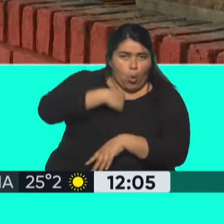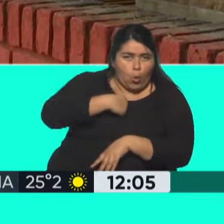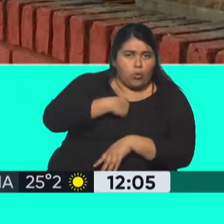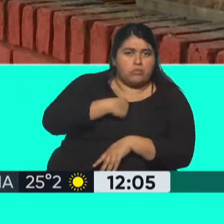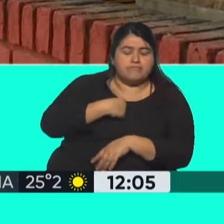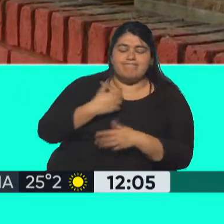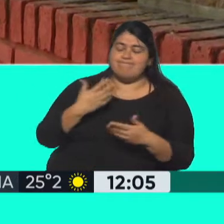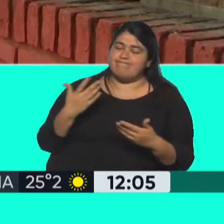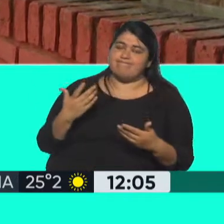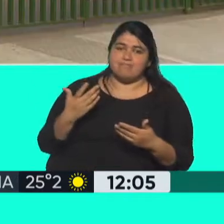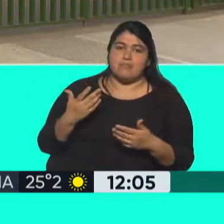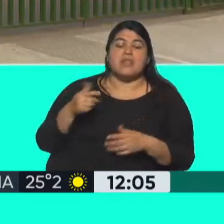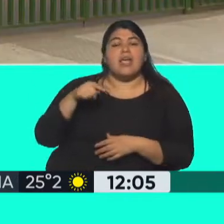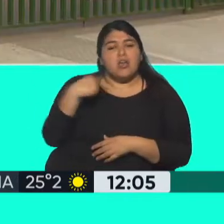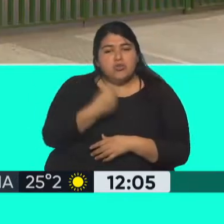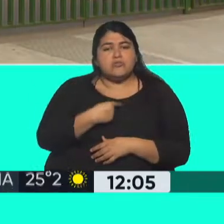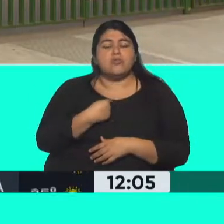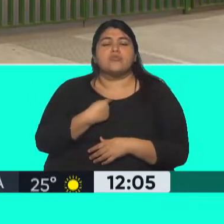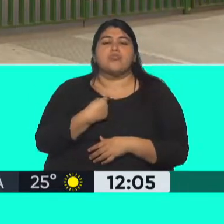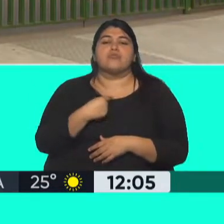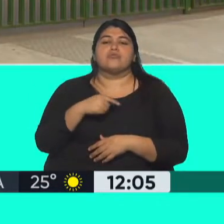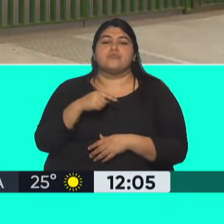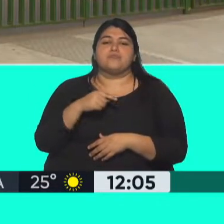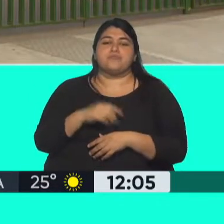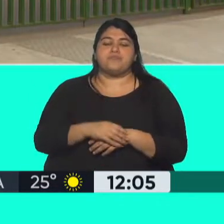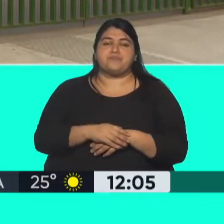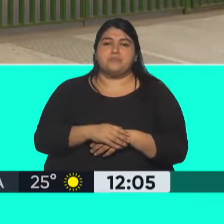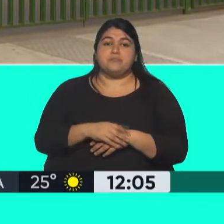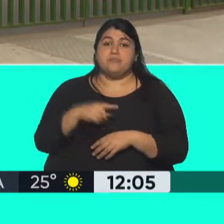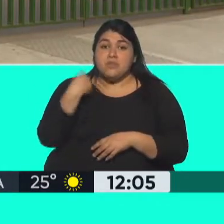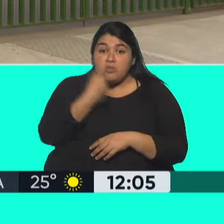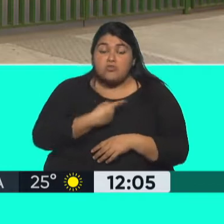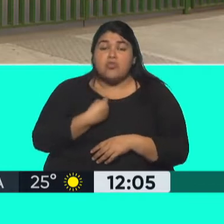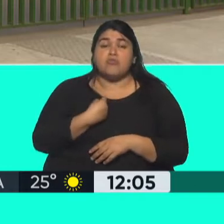actualidad. Nosotros, por ejemplo, ahora tenemos